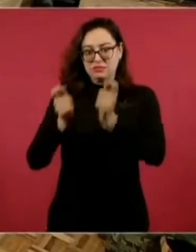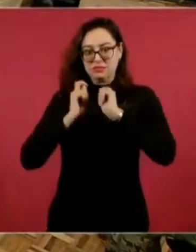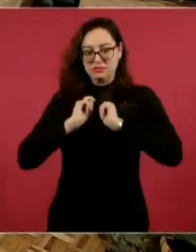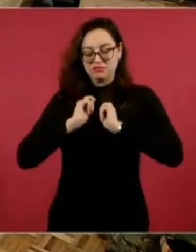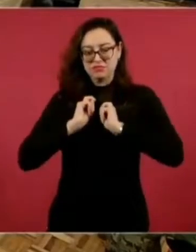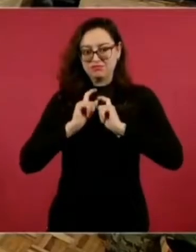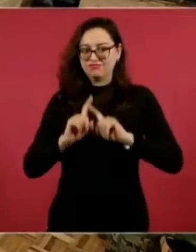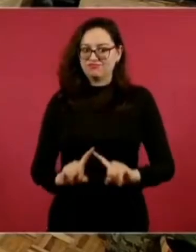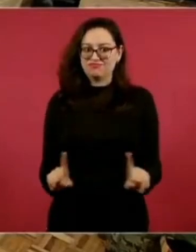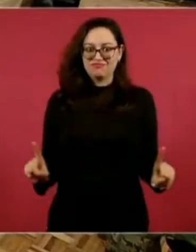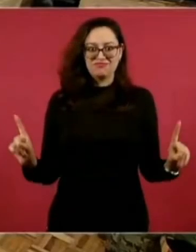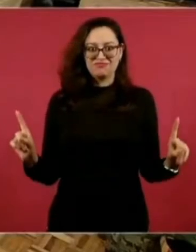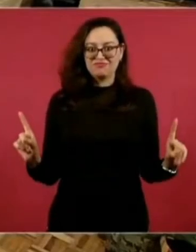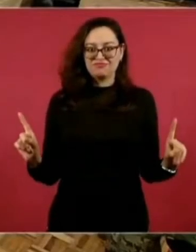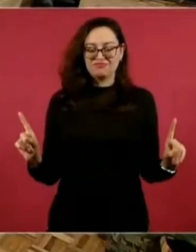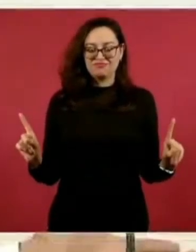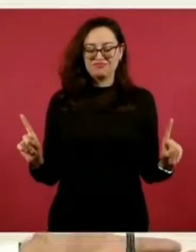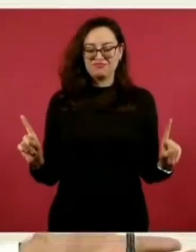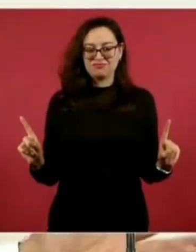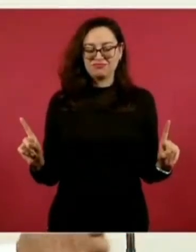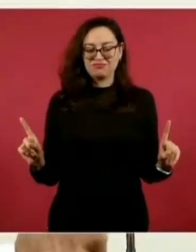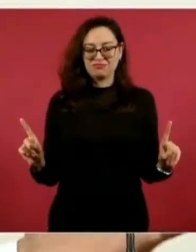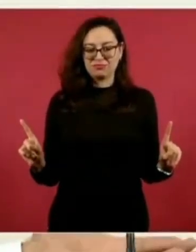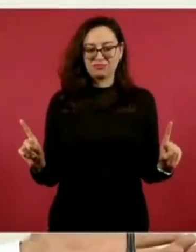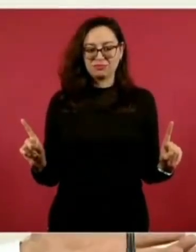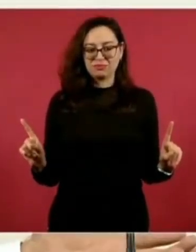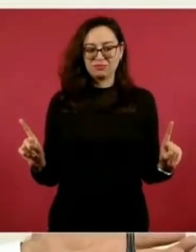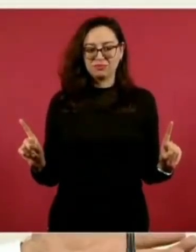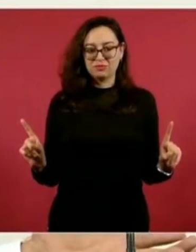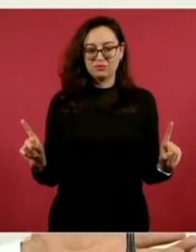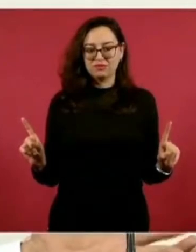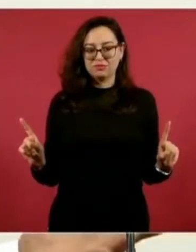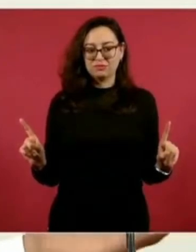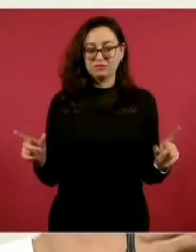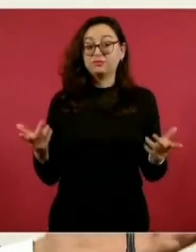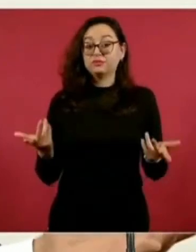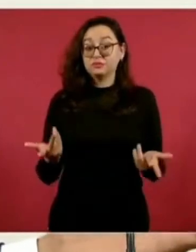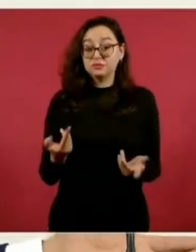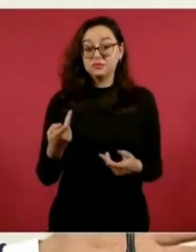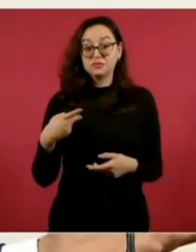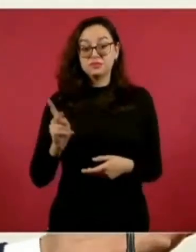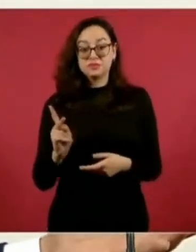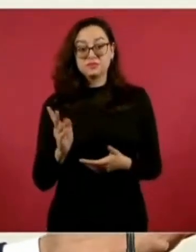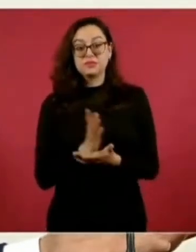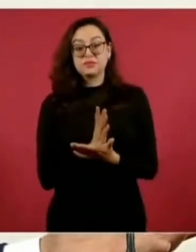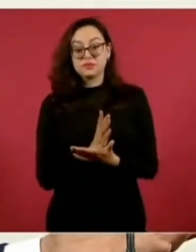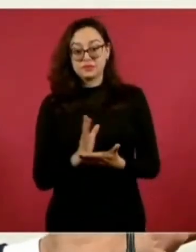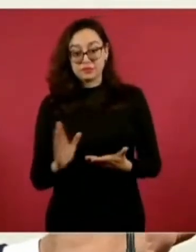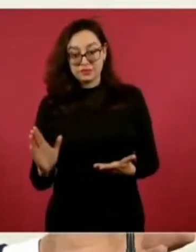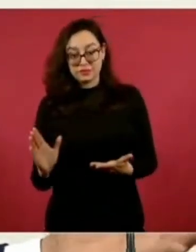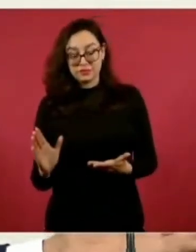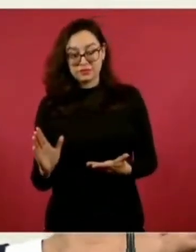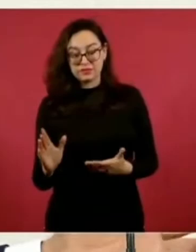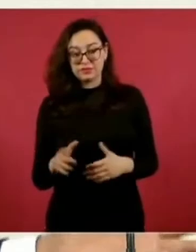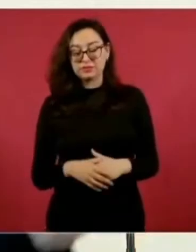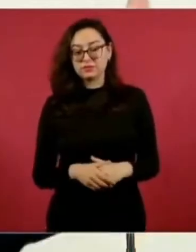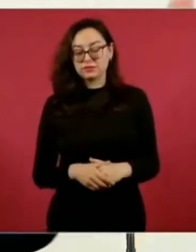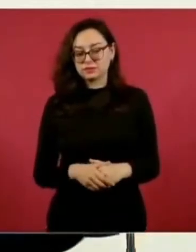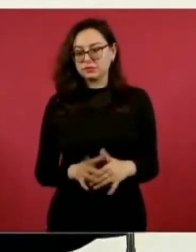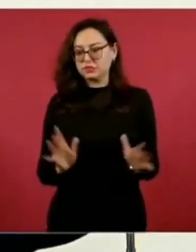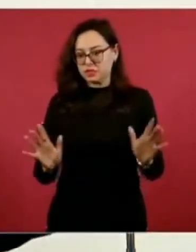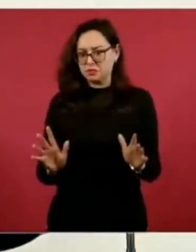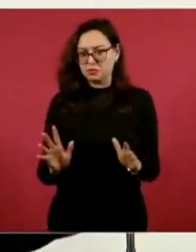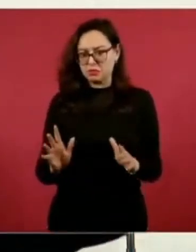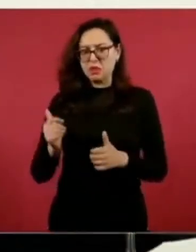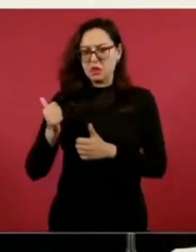Además, en el caso de que se demuestre que son soldados los